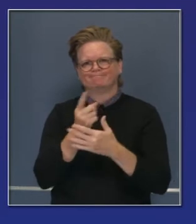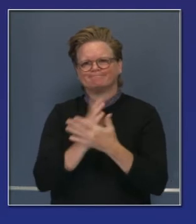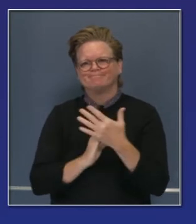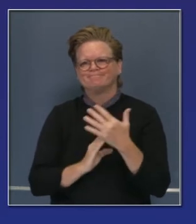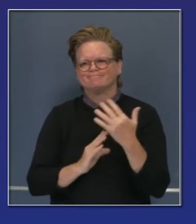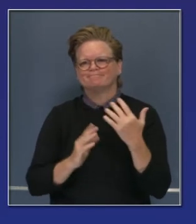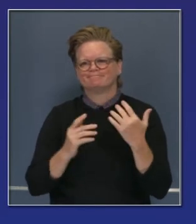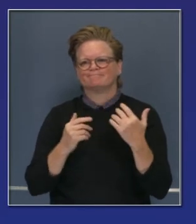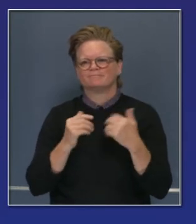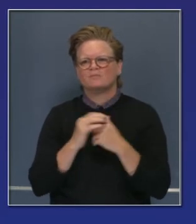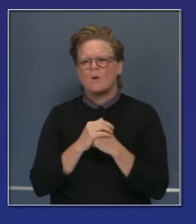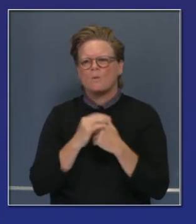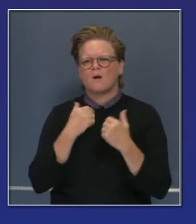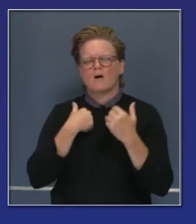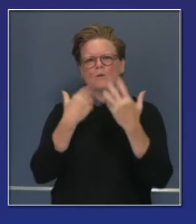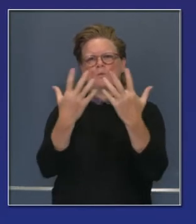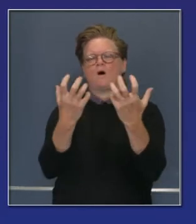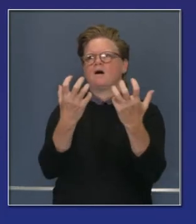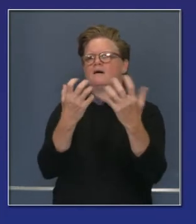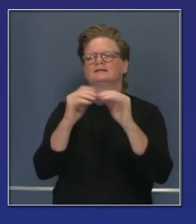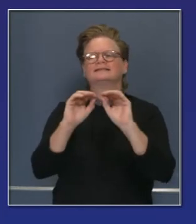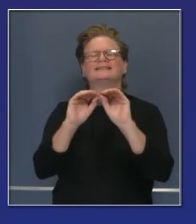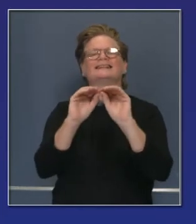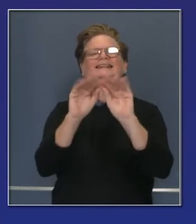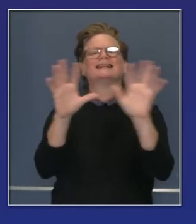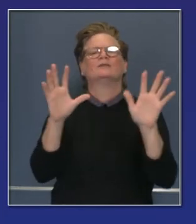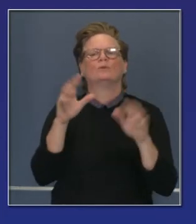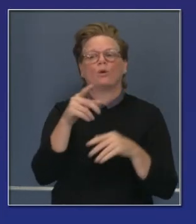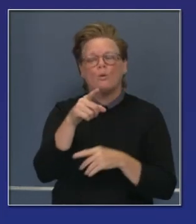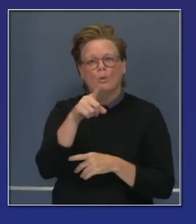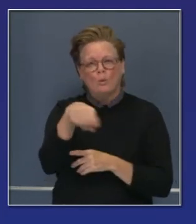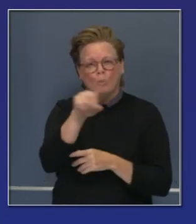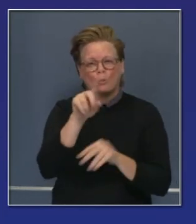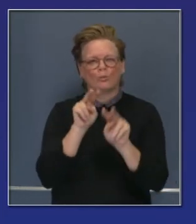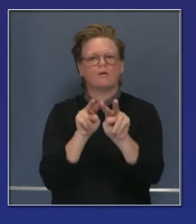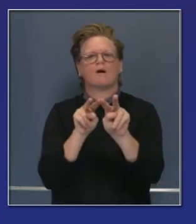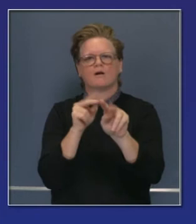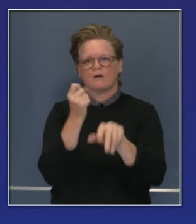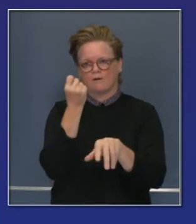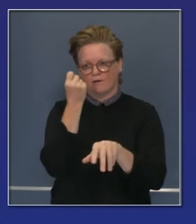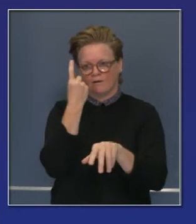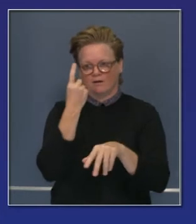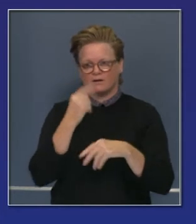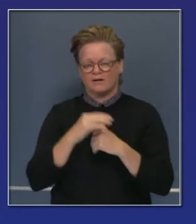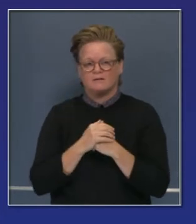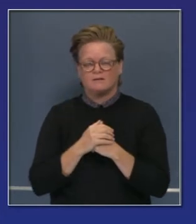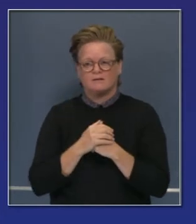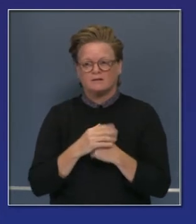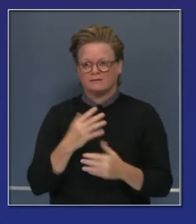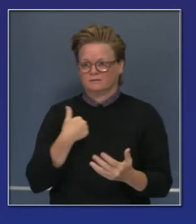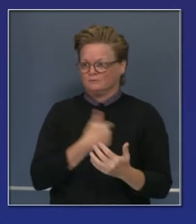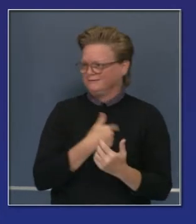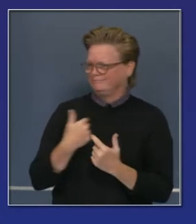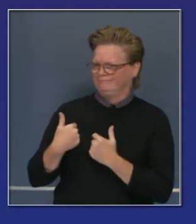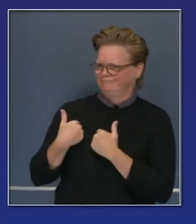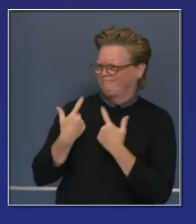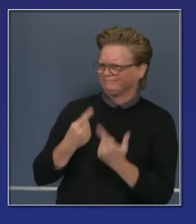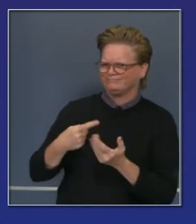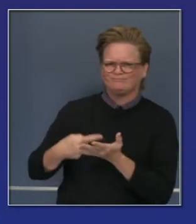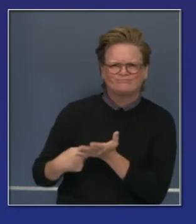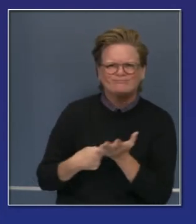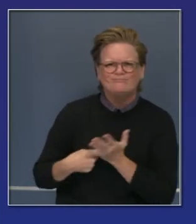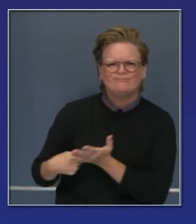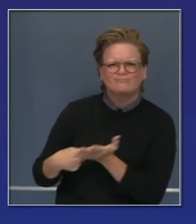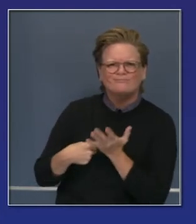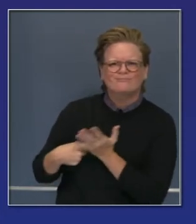estas transparencias para que quede bien claro en sus mentes, y para que vean las conversaciones que hemos estado teniendo